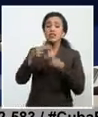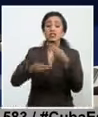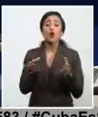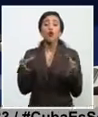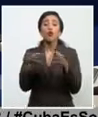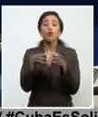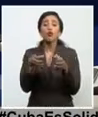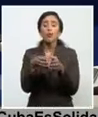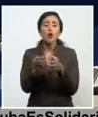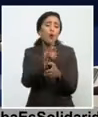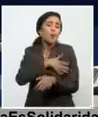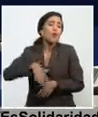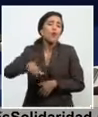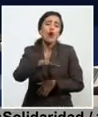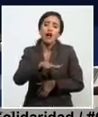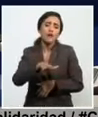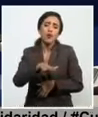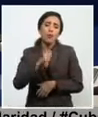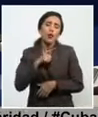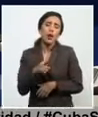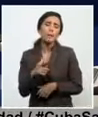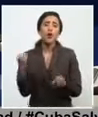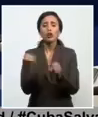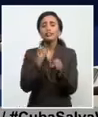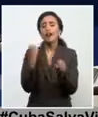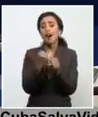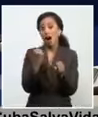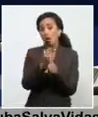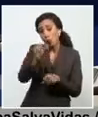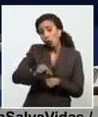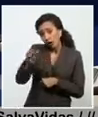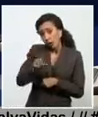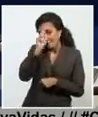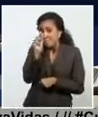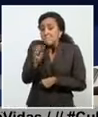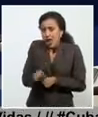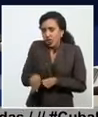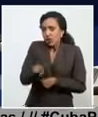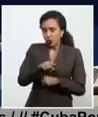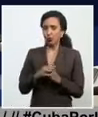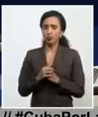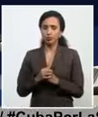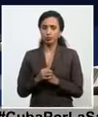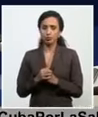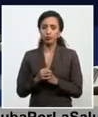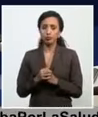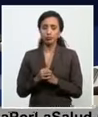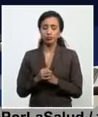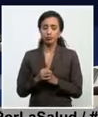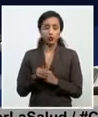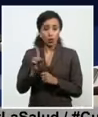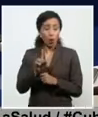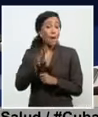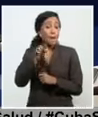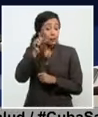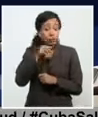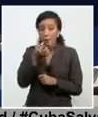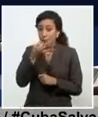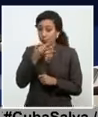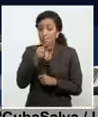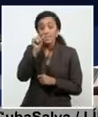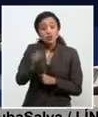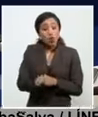expuestos, por ejemplo, trabajadores de la salud, que esto también lo que hace, no estamos hablando de personas ni enfermas, ni sospechosas, ni